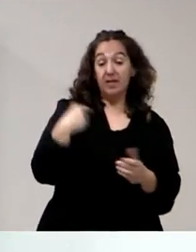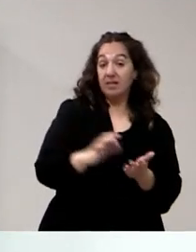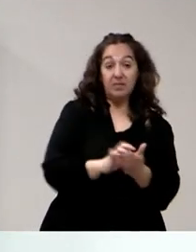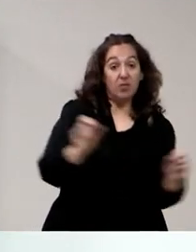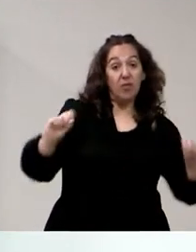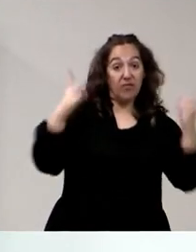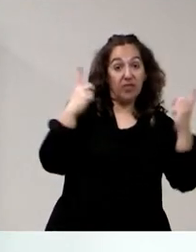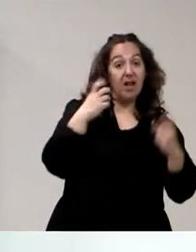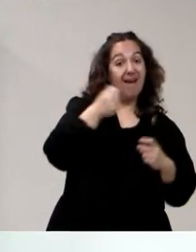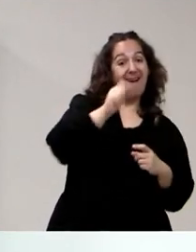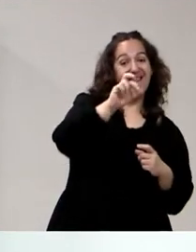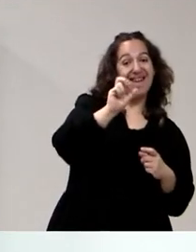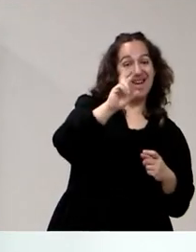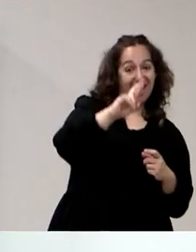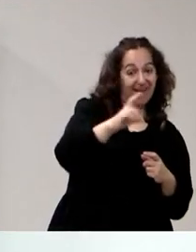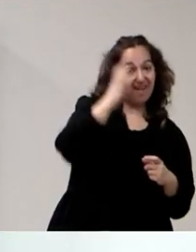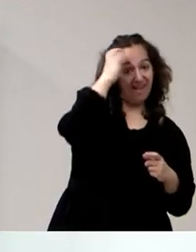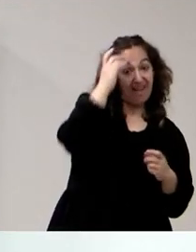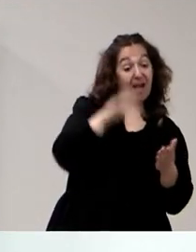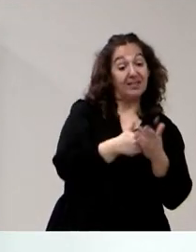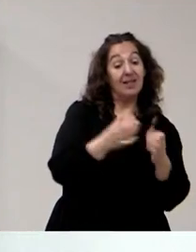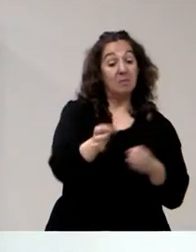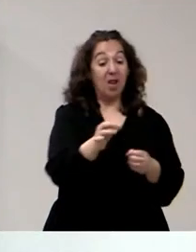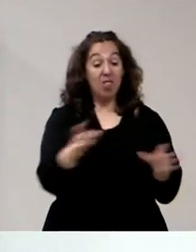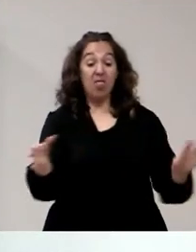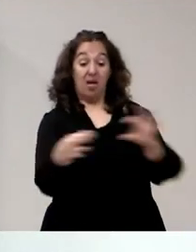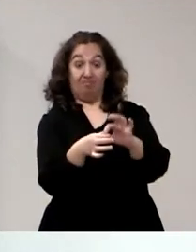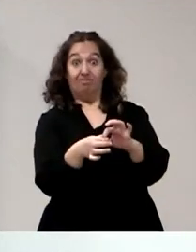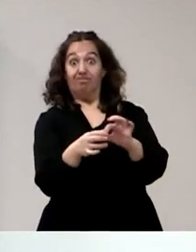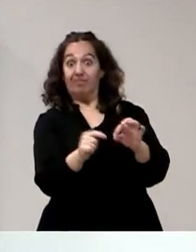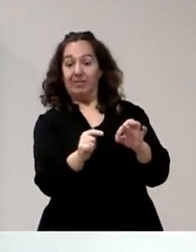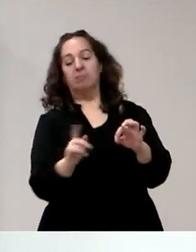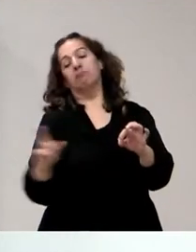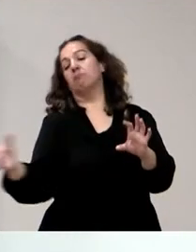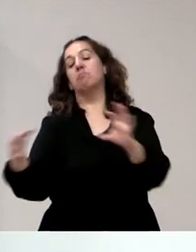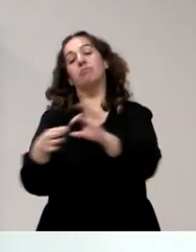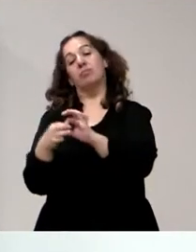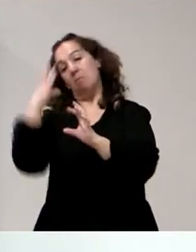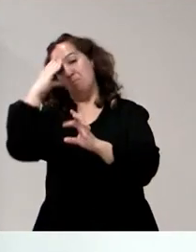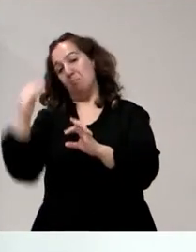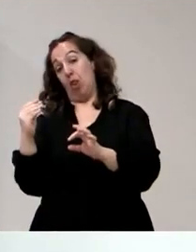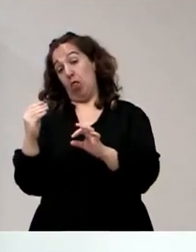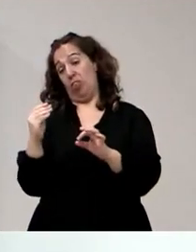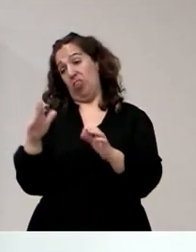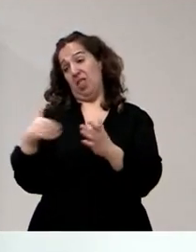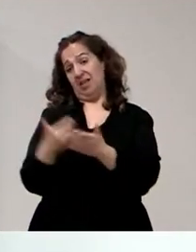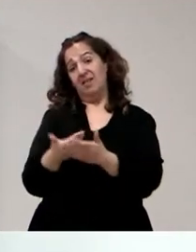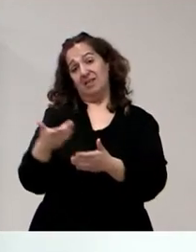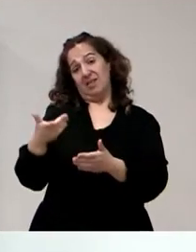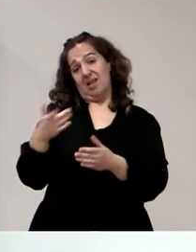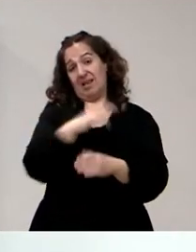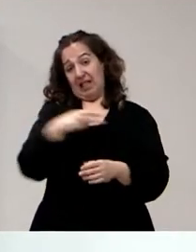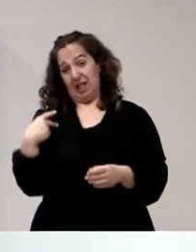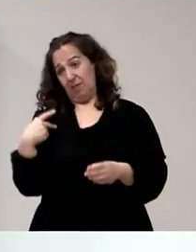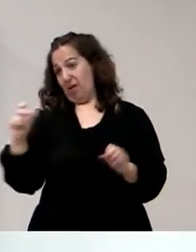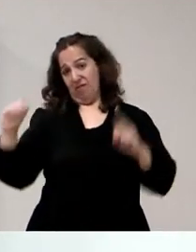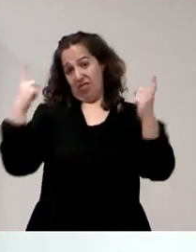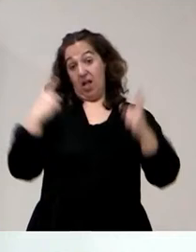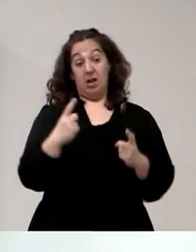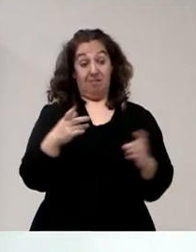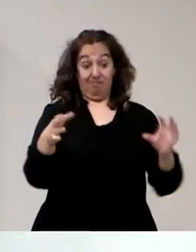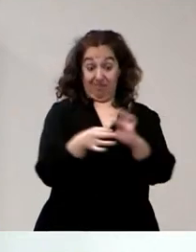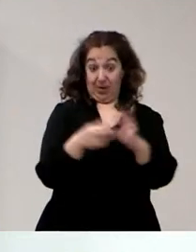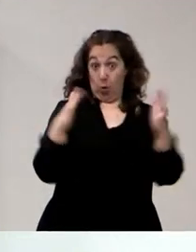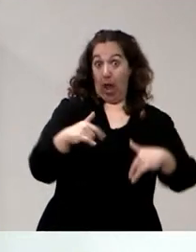la lar del Rey Palencia entrará en servicio la la la alta velocidad para cantabria de no hacer este enlace